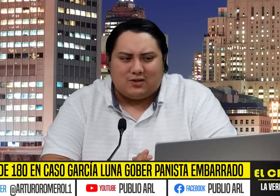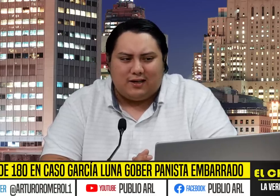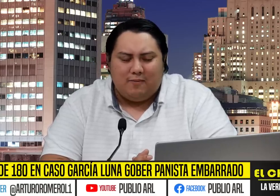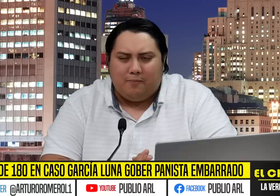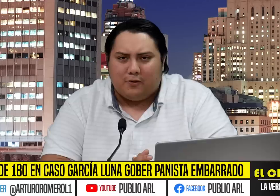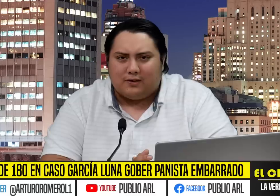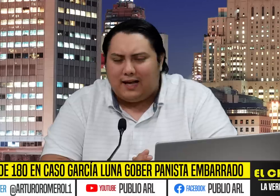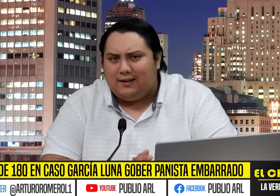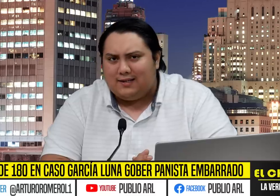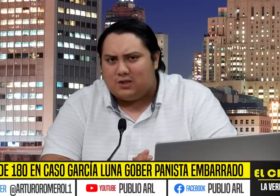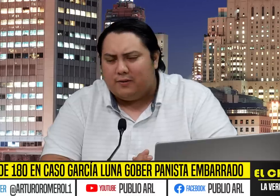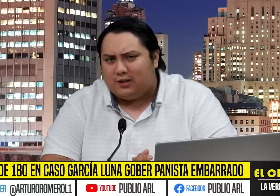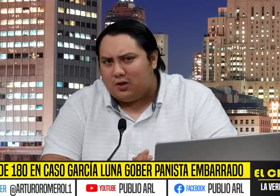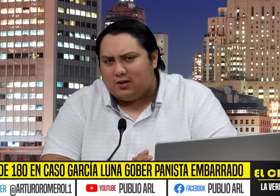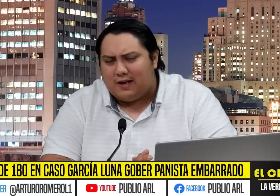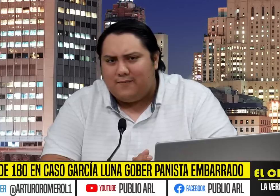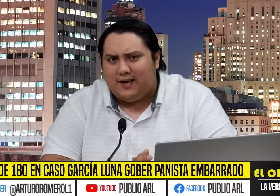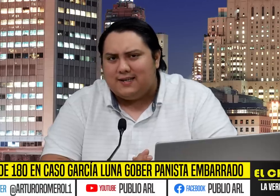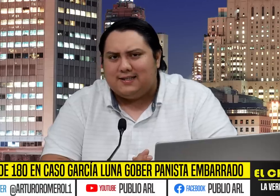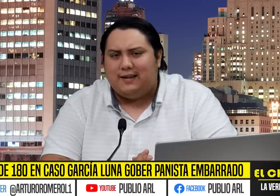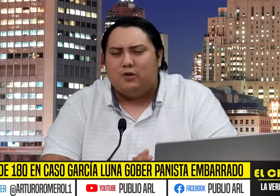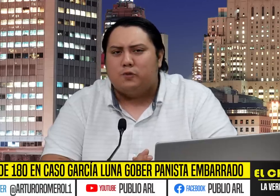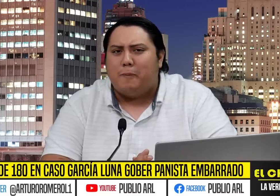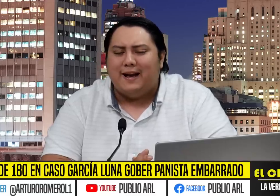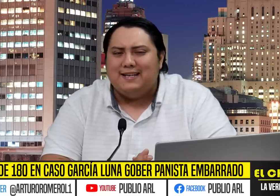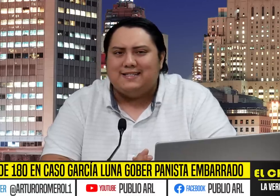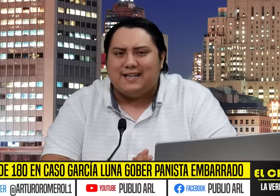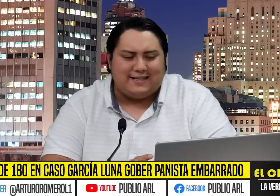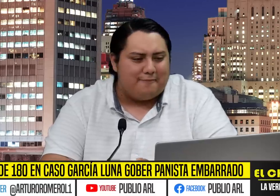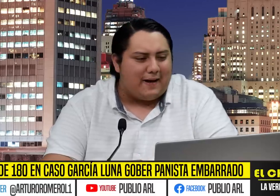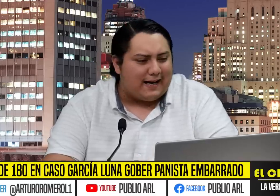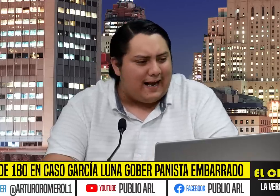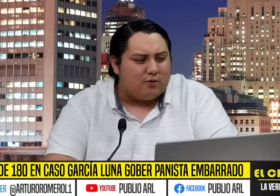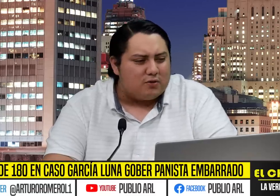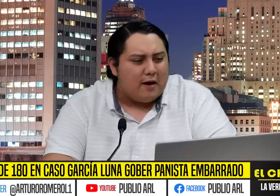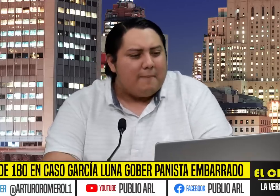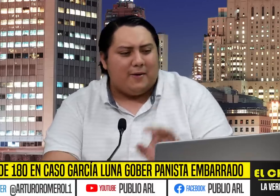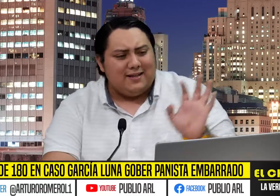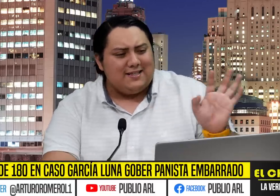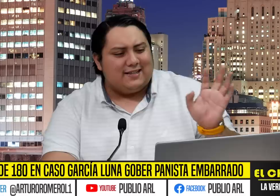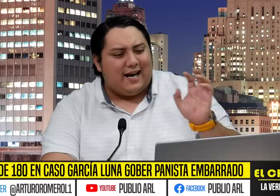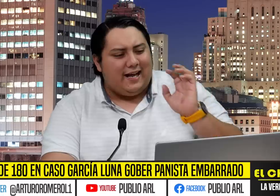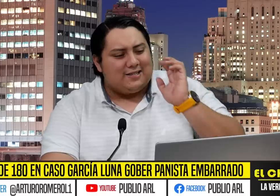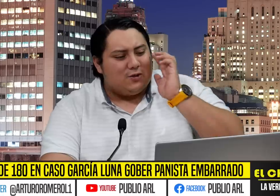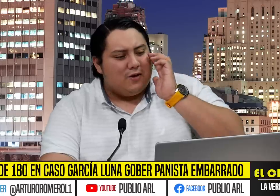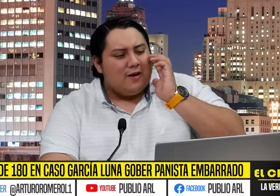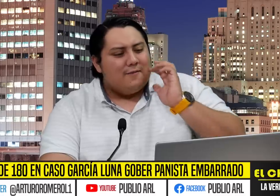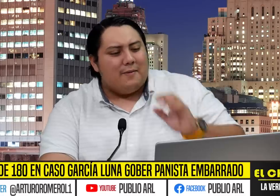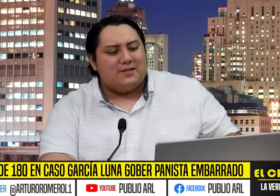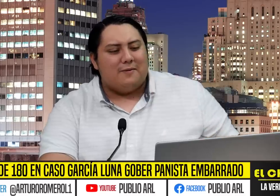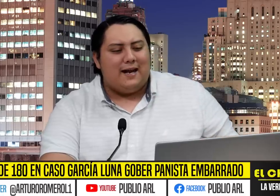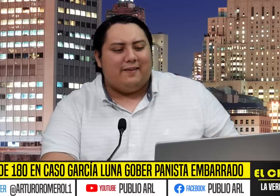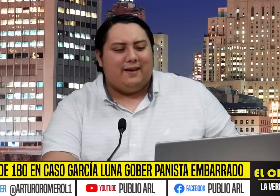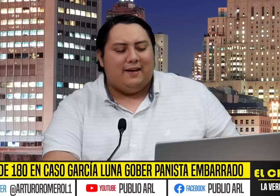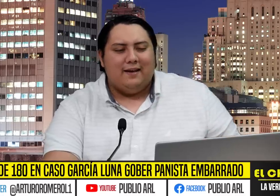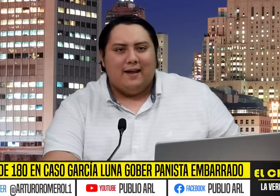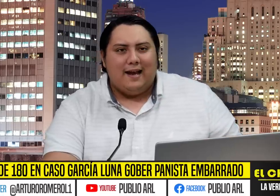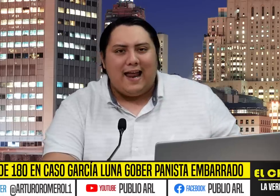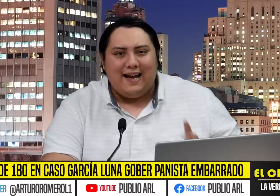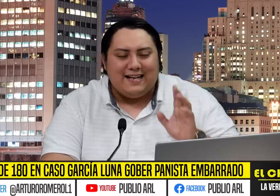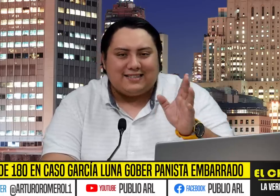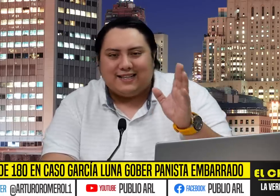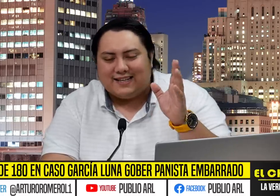datos importantes sobre todo también este de los panistas embarrados Pero antes de entrar a eso vamos a hablar de